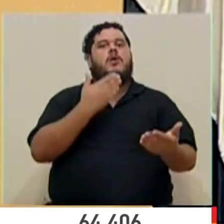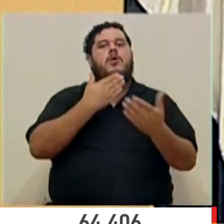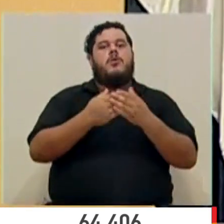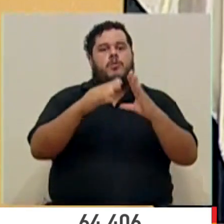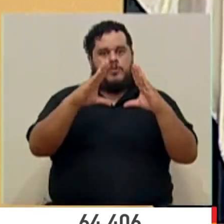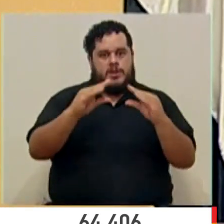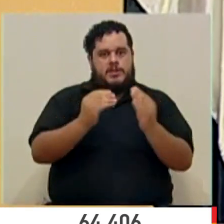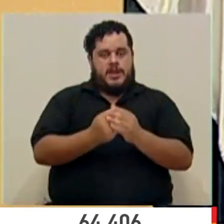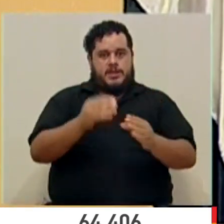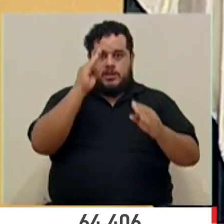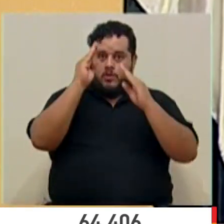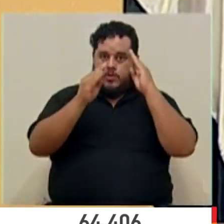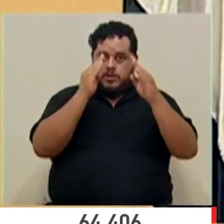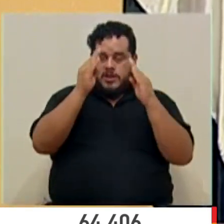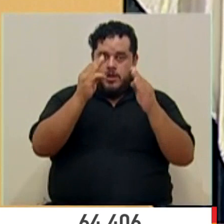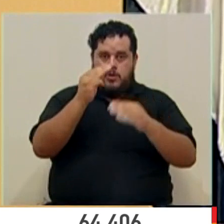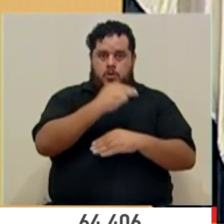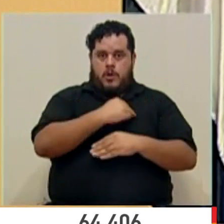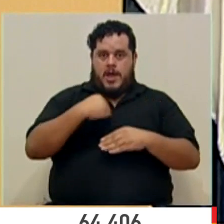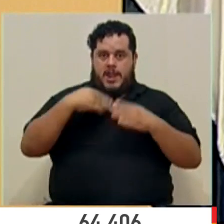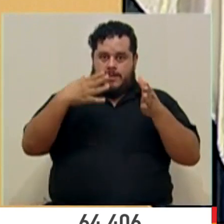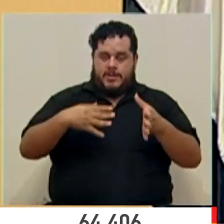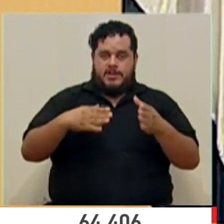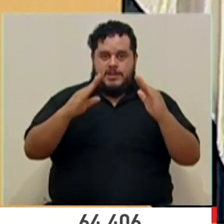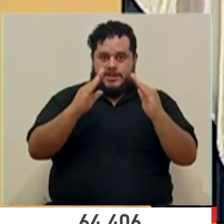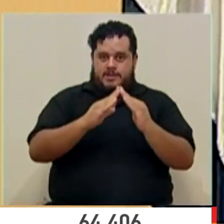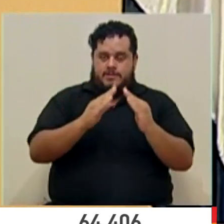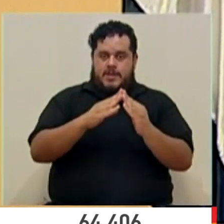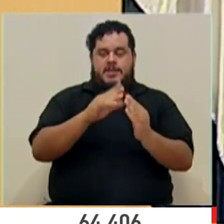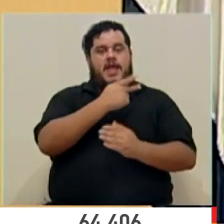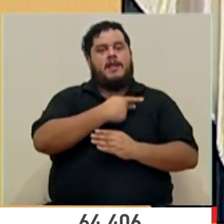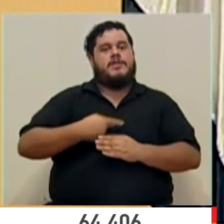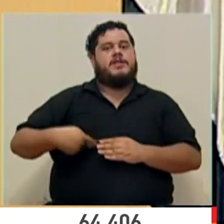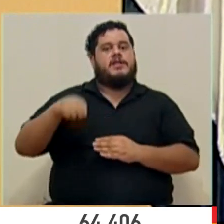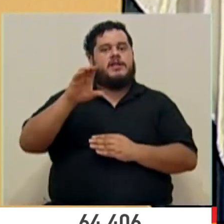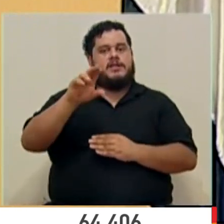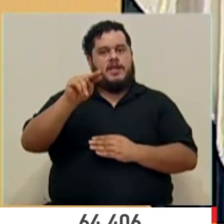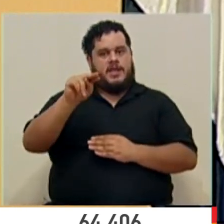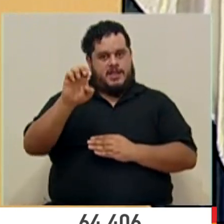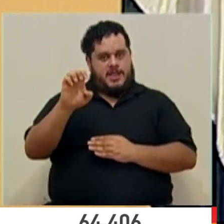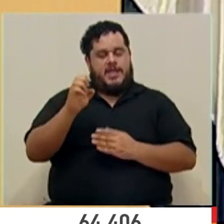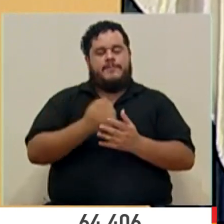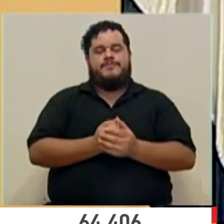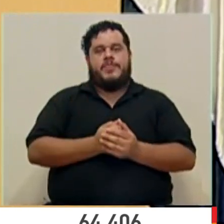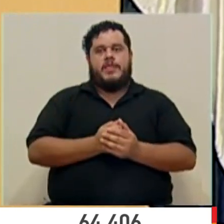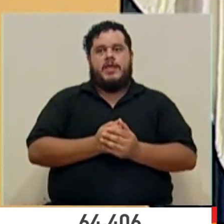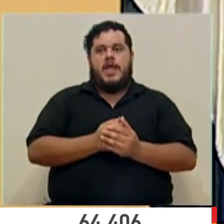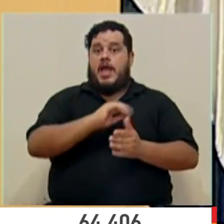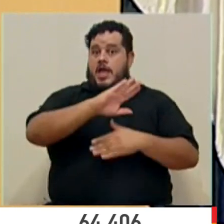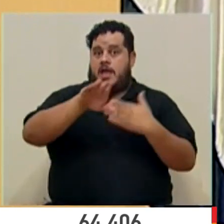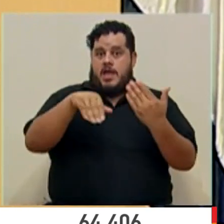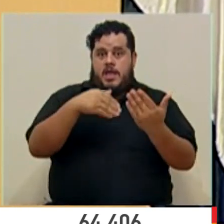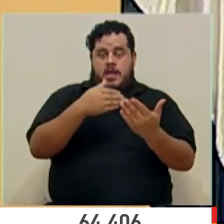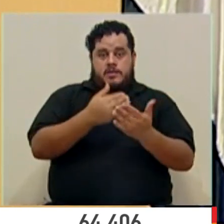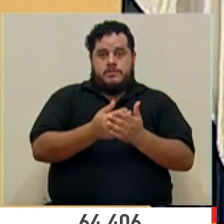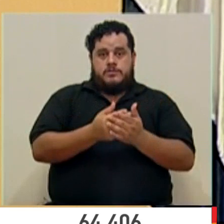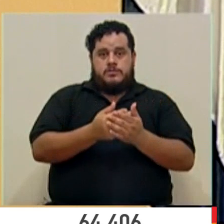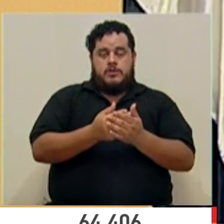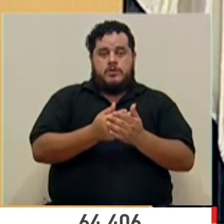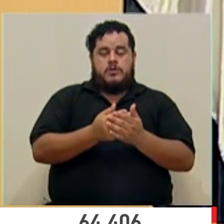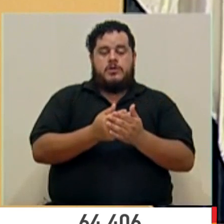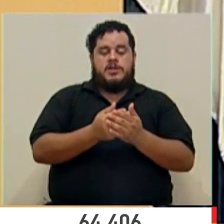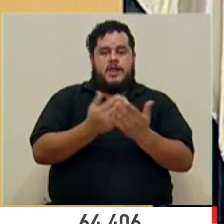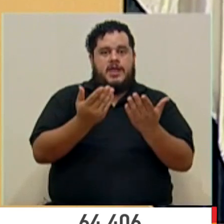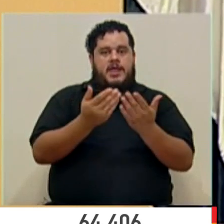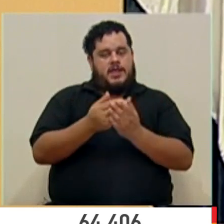buenas tardes, un saludo a la ministra de Vivienda, al presidente de la Comisión Nacional de Emergencia, a todos los que están